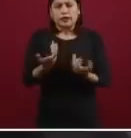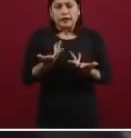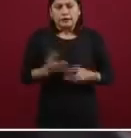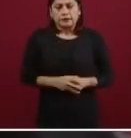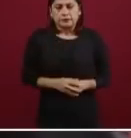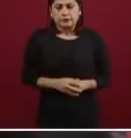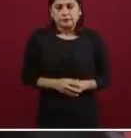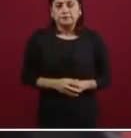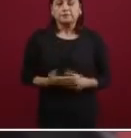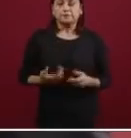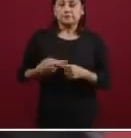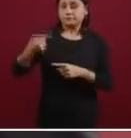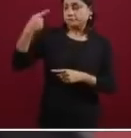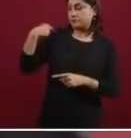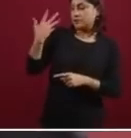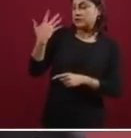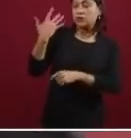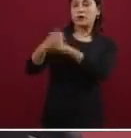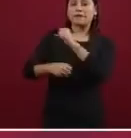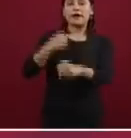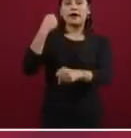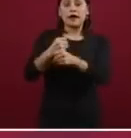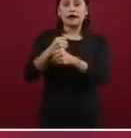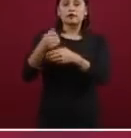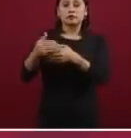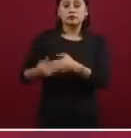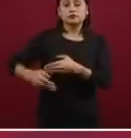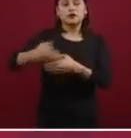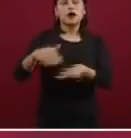que después de 50 años cambian su código de ética